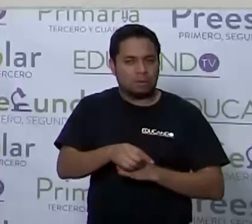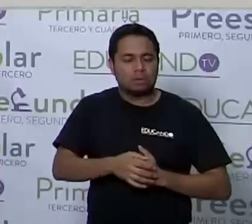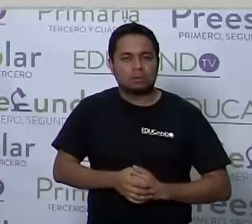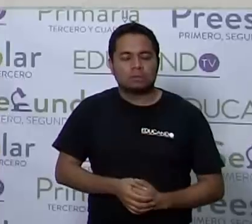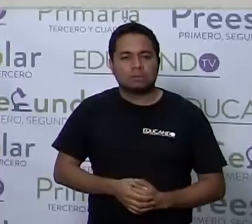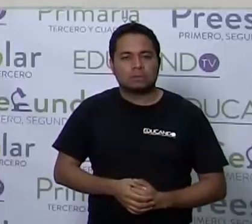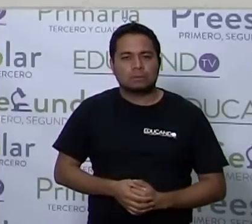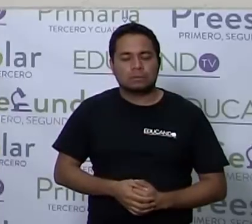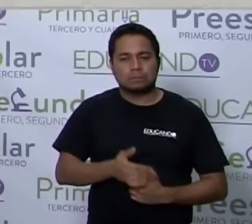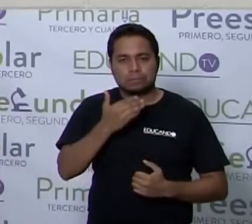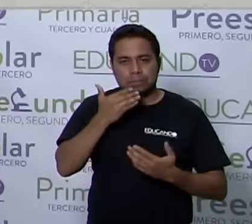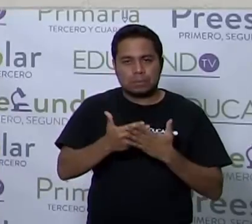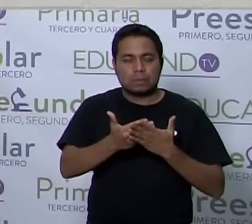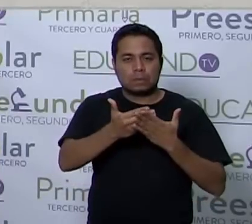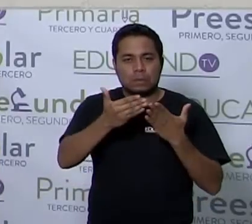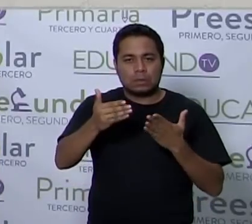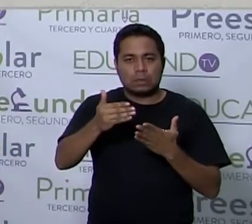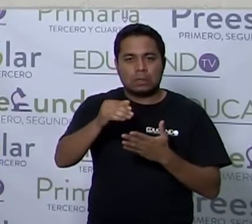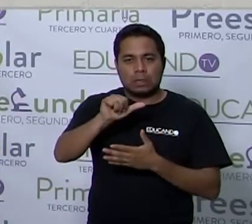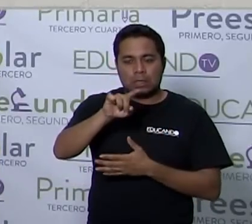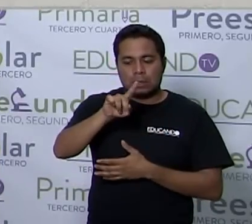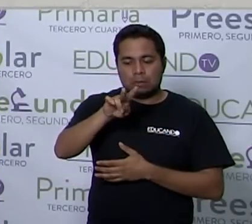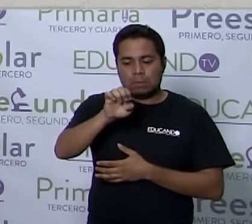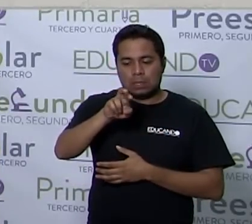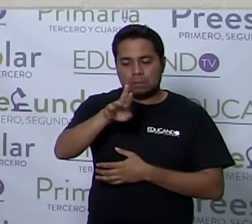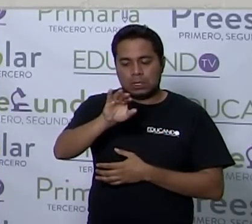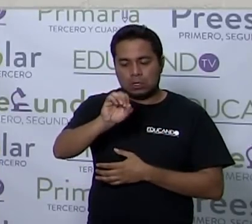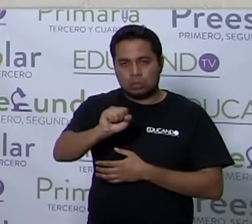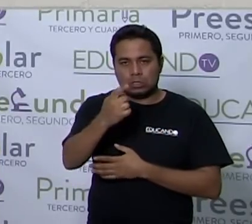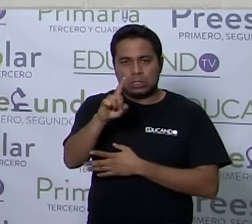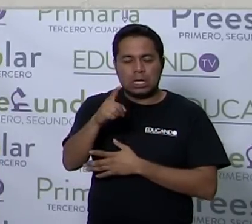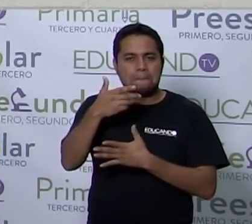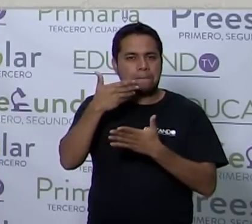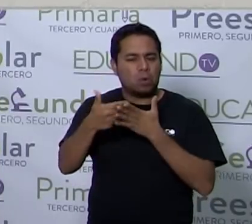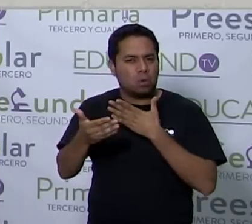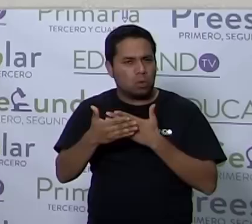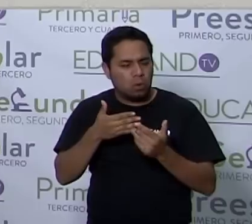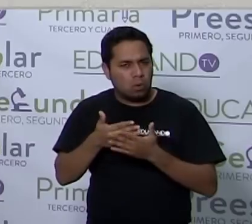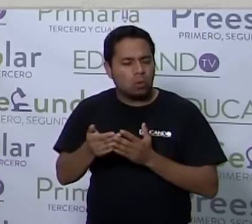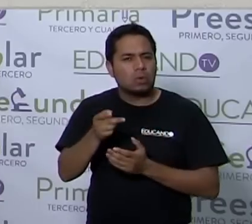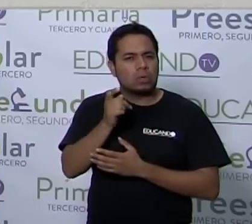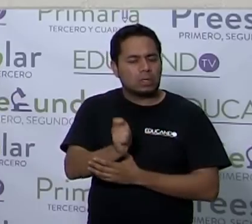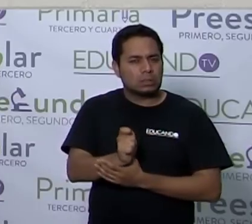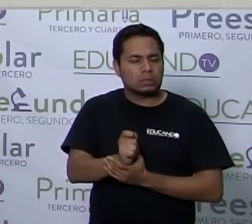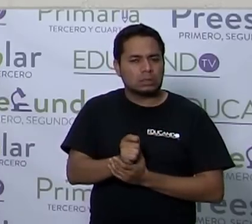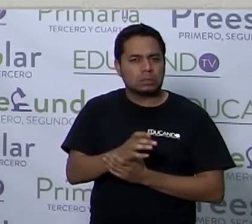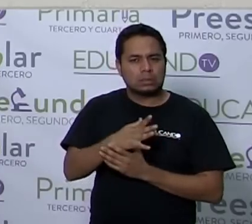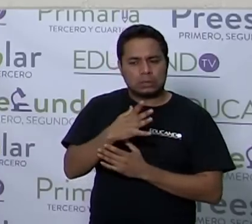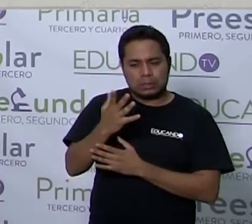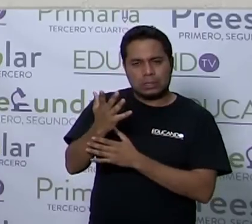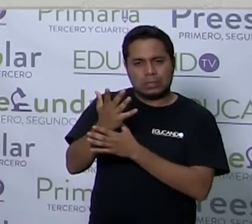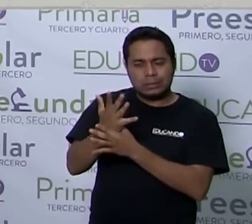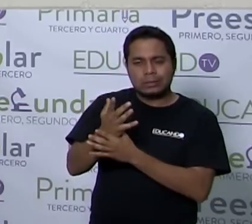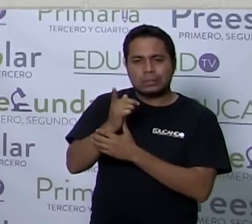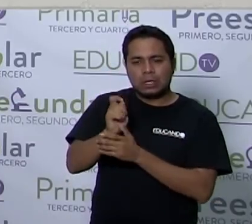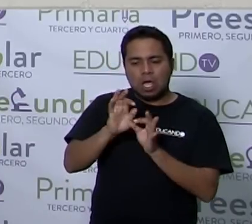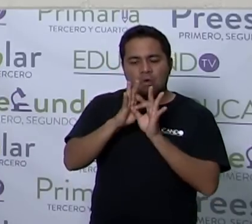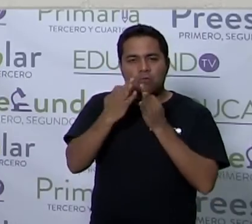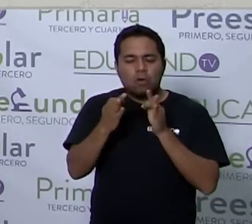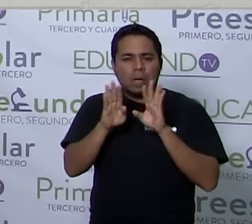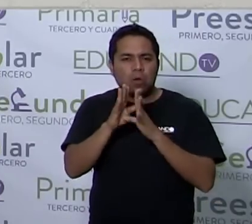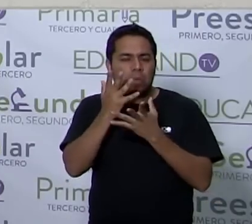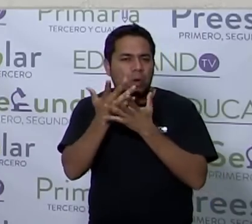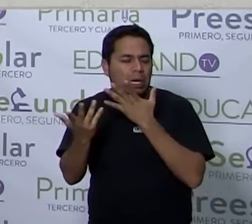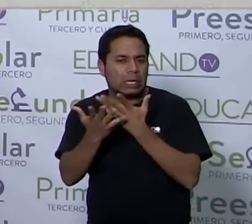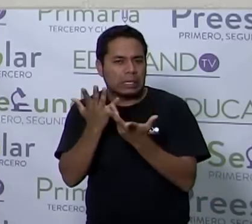cosas. Ahora, adverbios de modo. Los adverbios de modo nos indican la forma en que se hacen las